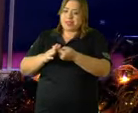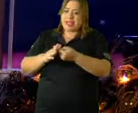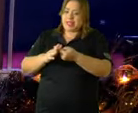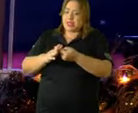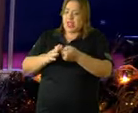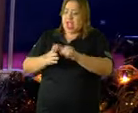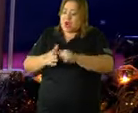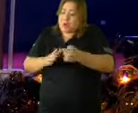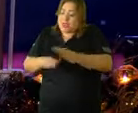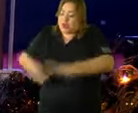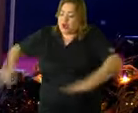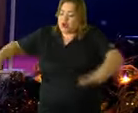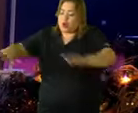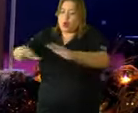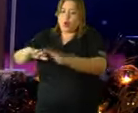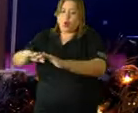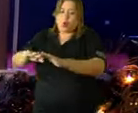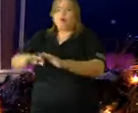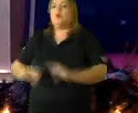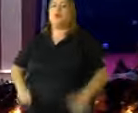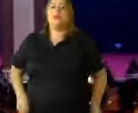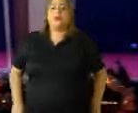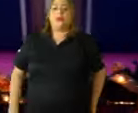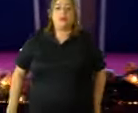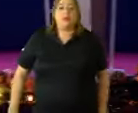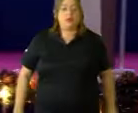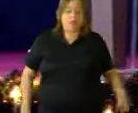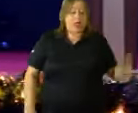todo. Allí llamó Dios al apóstol